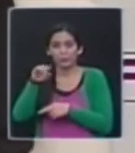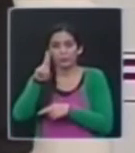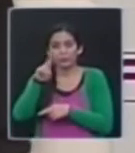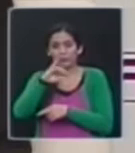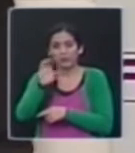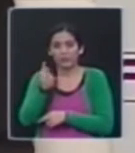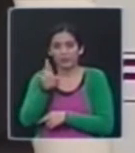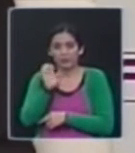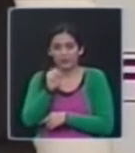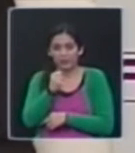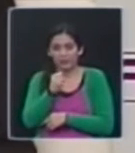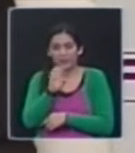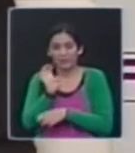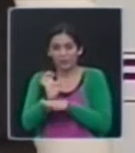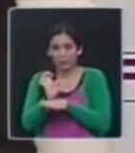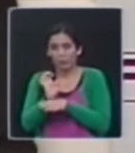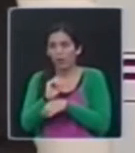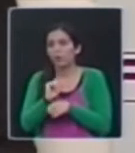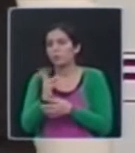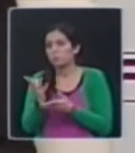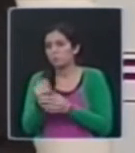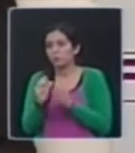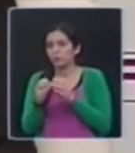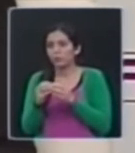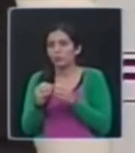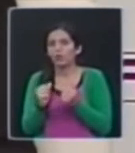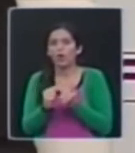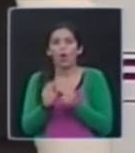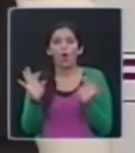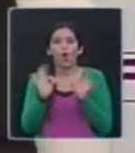emprendedora, líder que se quiere unir a la causa, Mujeres por